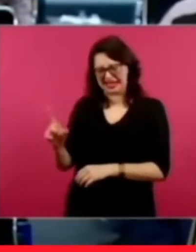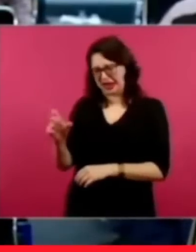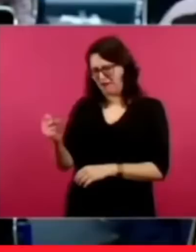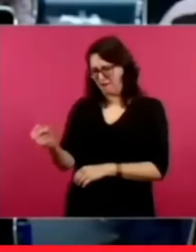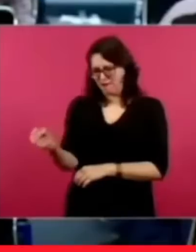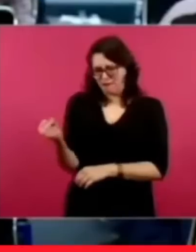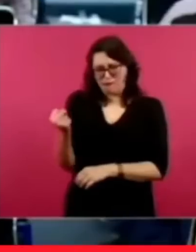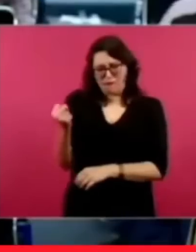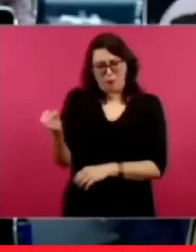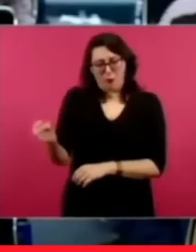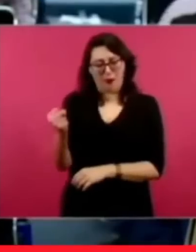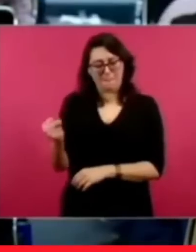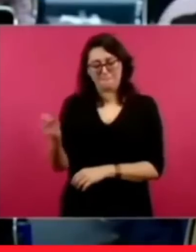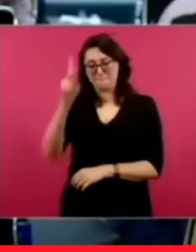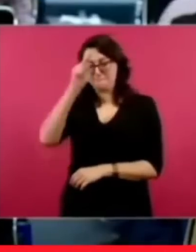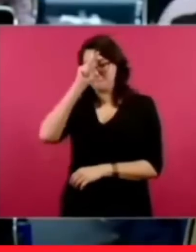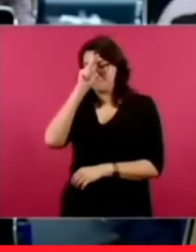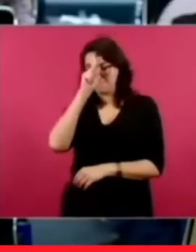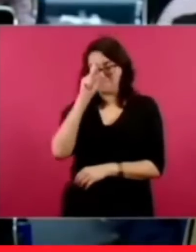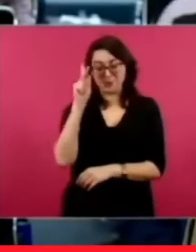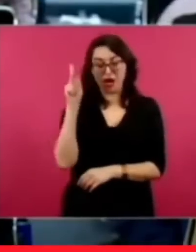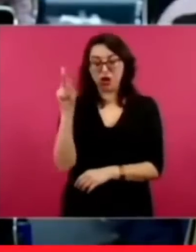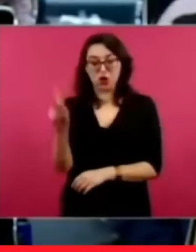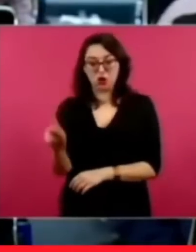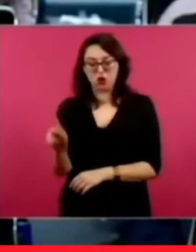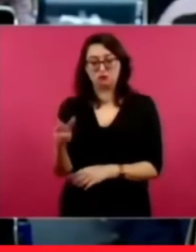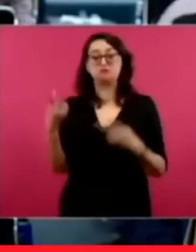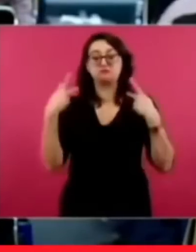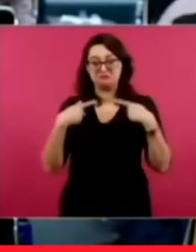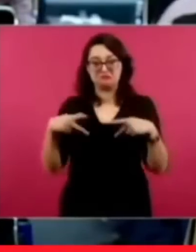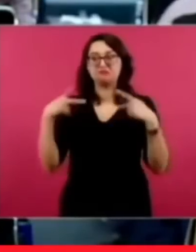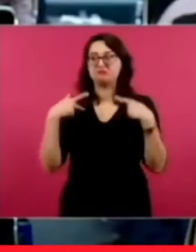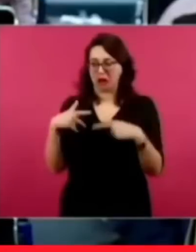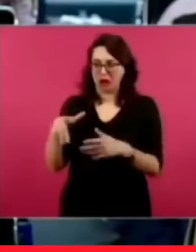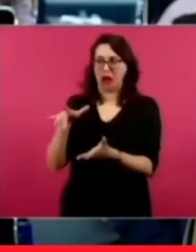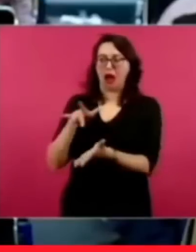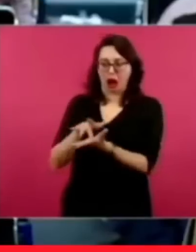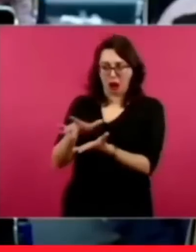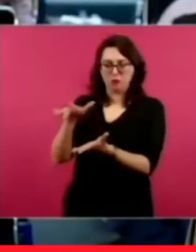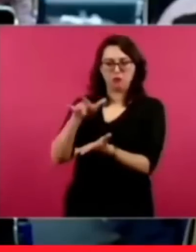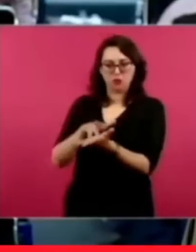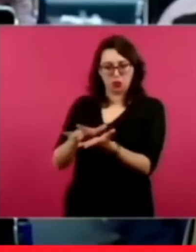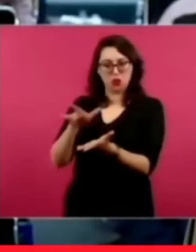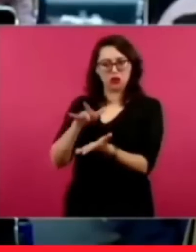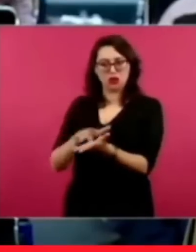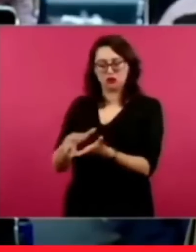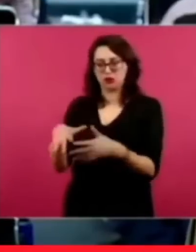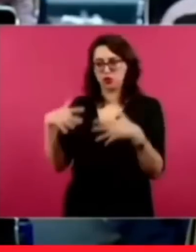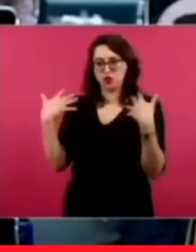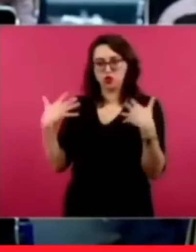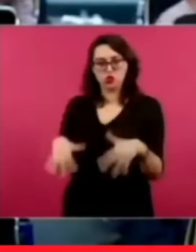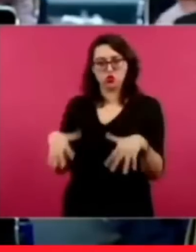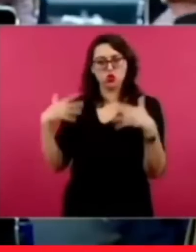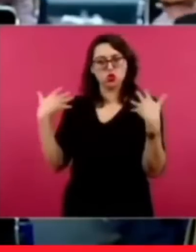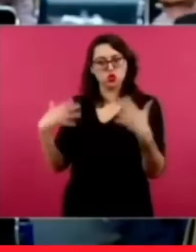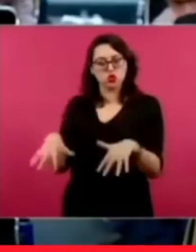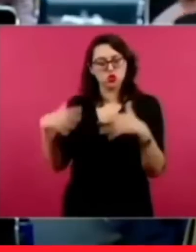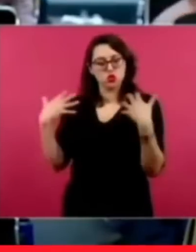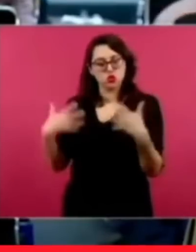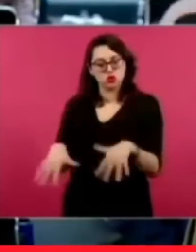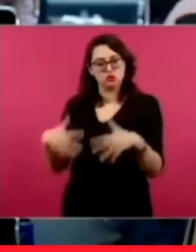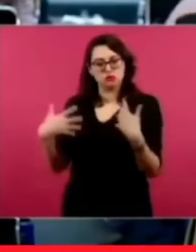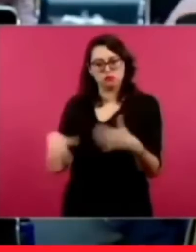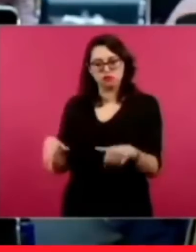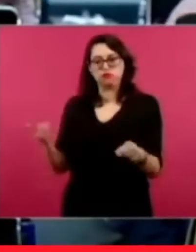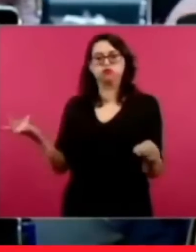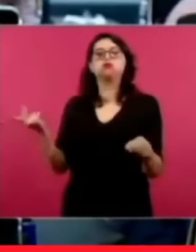que ha sorprendido a varios o ha sorprendido a muchos en su presencia en las urnas, y